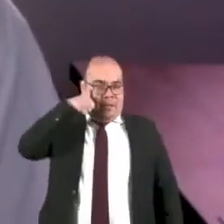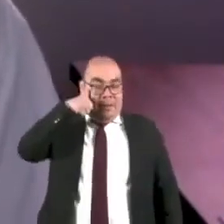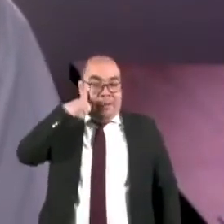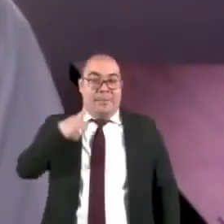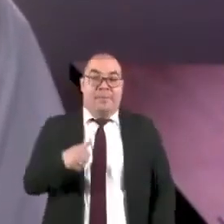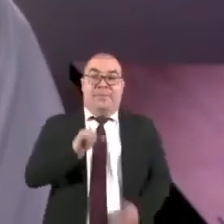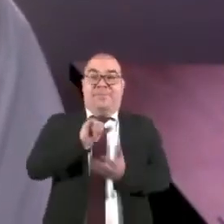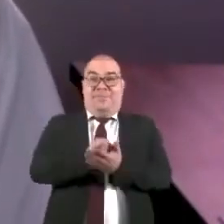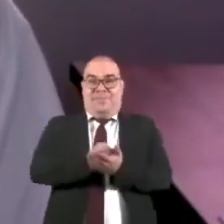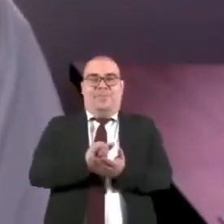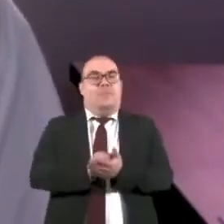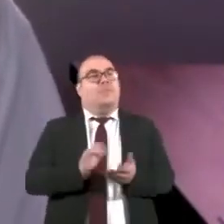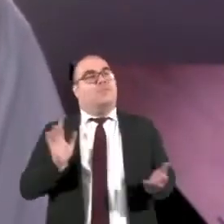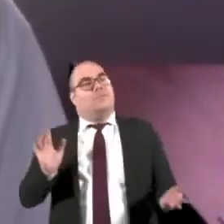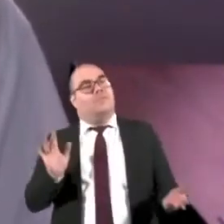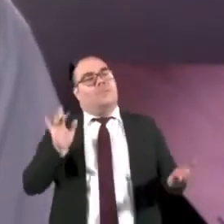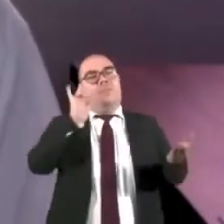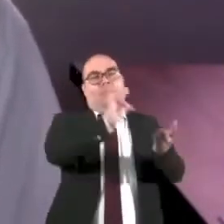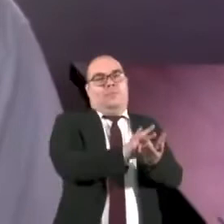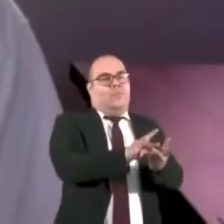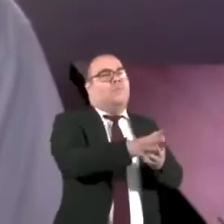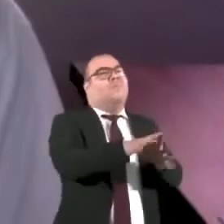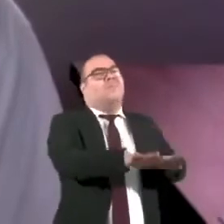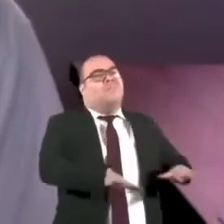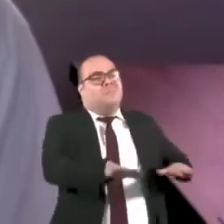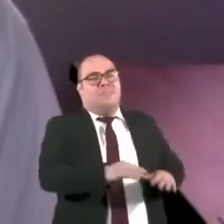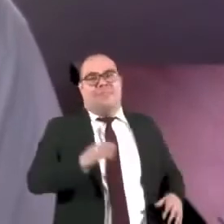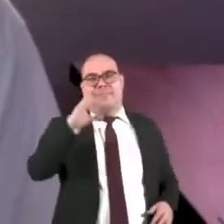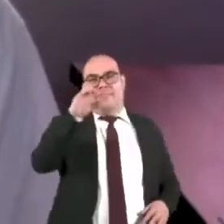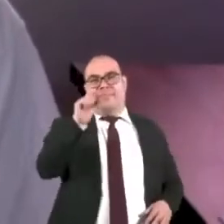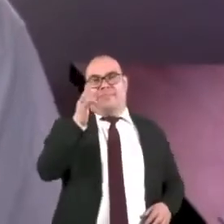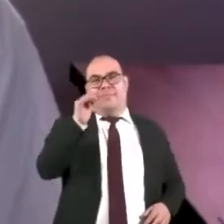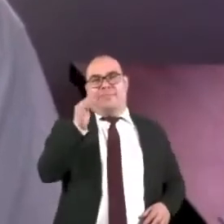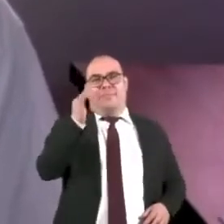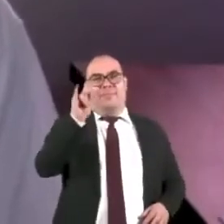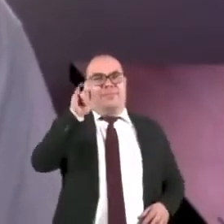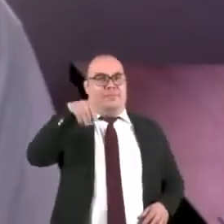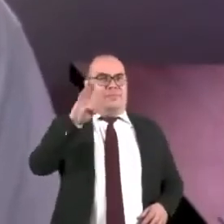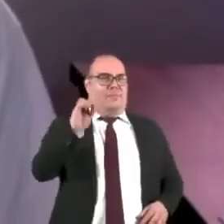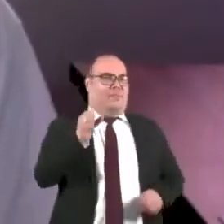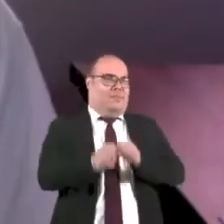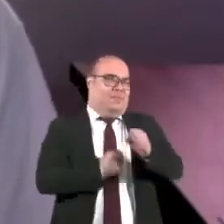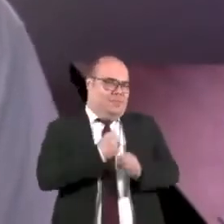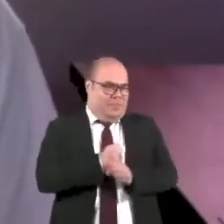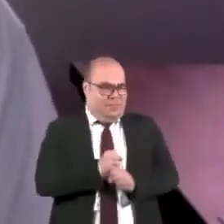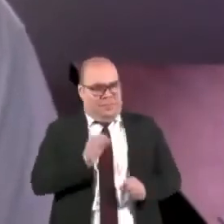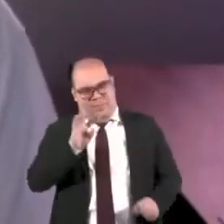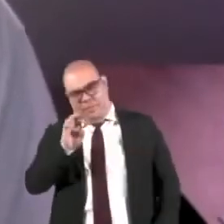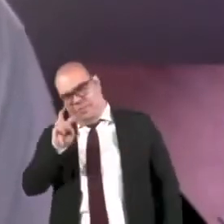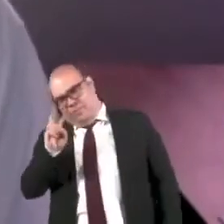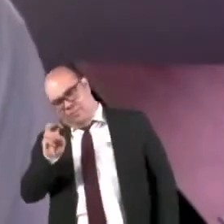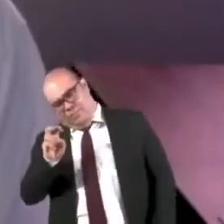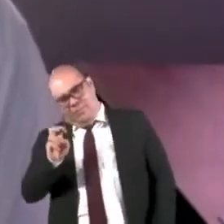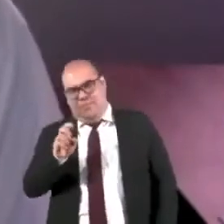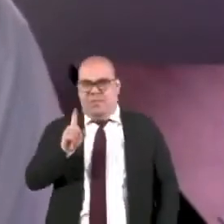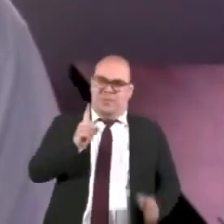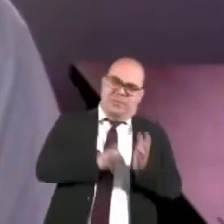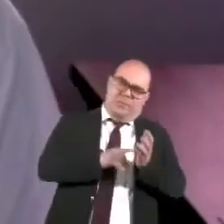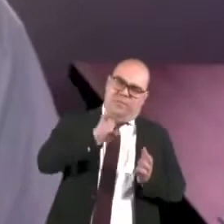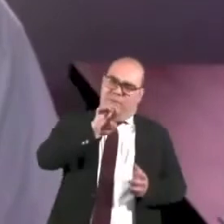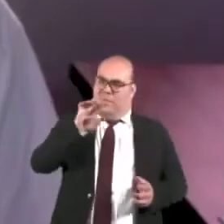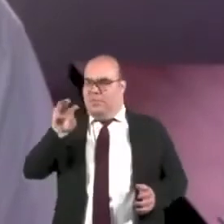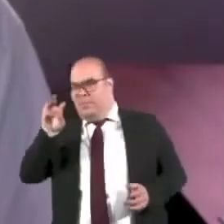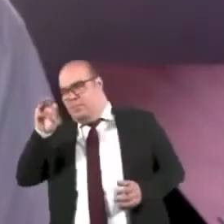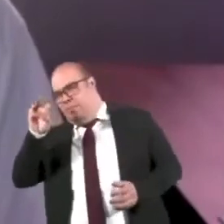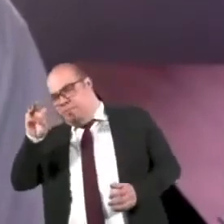1993, de esa parte del Magdalena Medio que estaba incluida el Catatumbo. En el 97, finales del 97, principios del 98, me